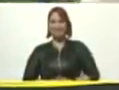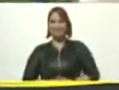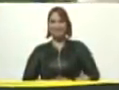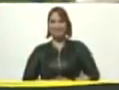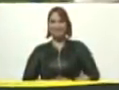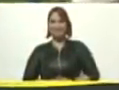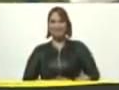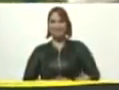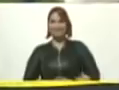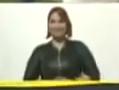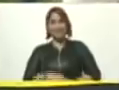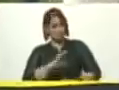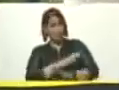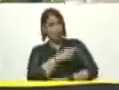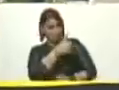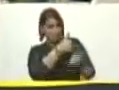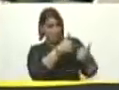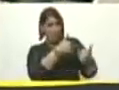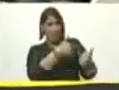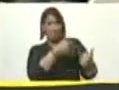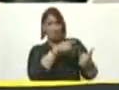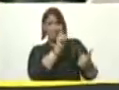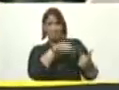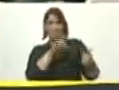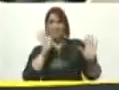de gato Bien también